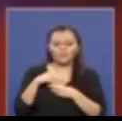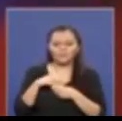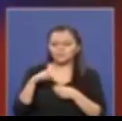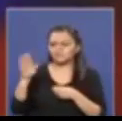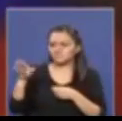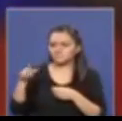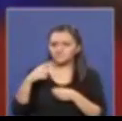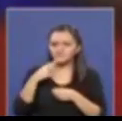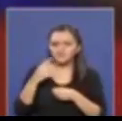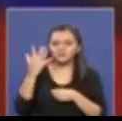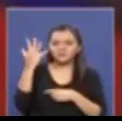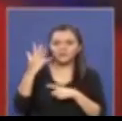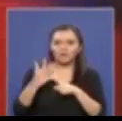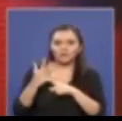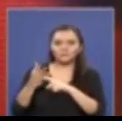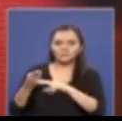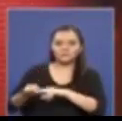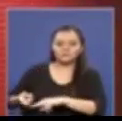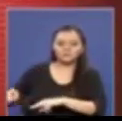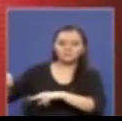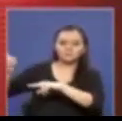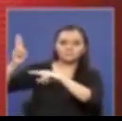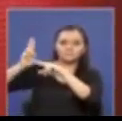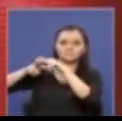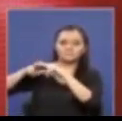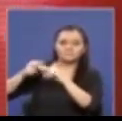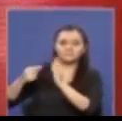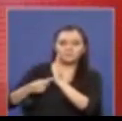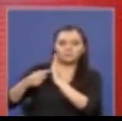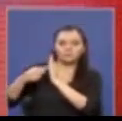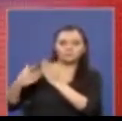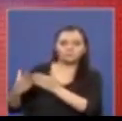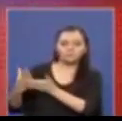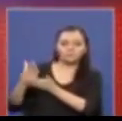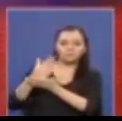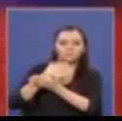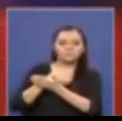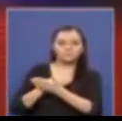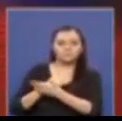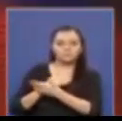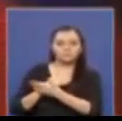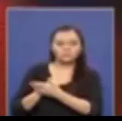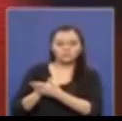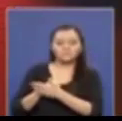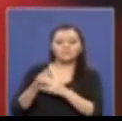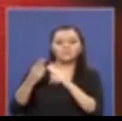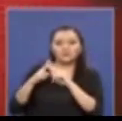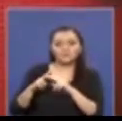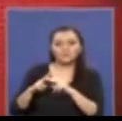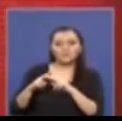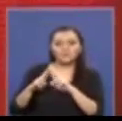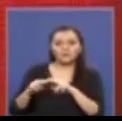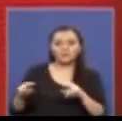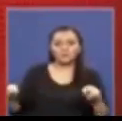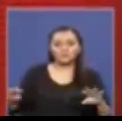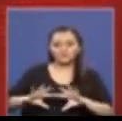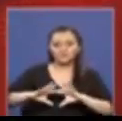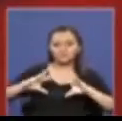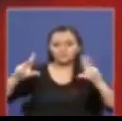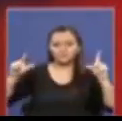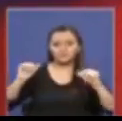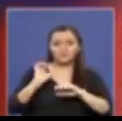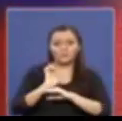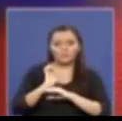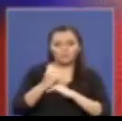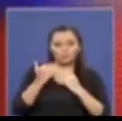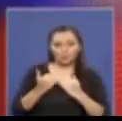porque quintuplicó los ingresos fiscales gracias a la recuperación de recursos naturales que se robaban todo. O sea, Ecuador estaba en